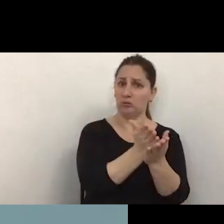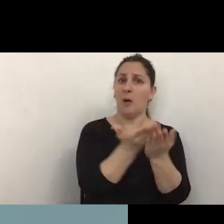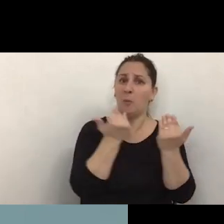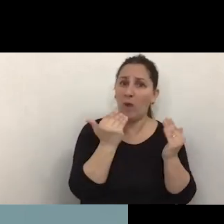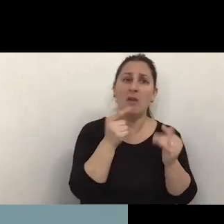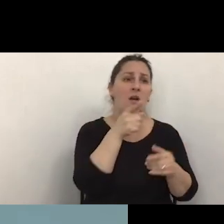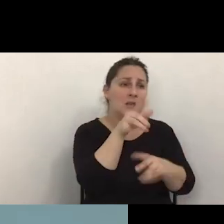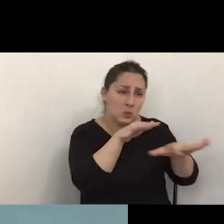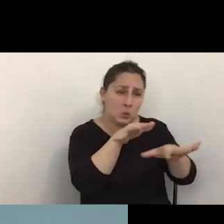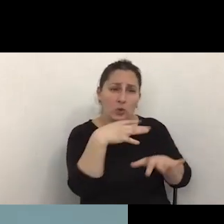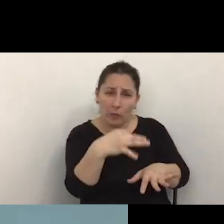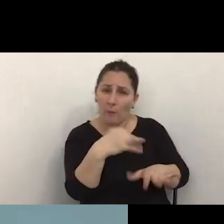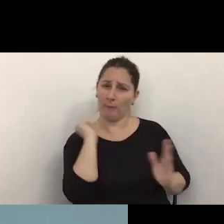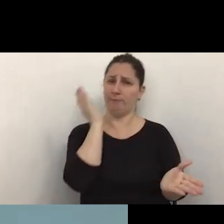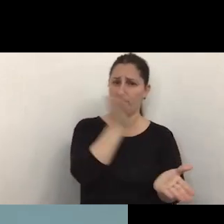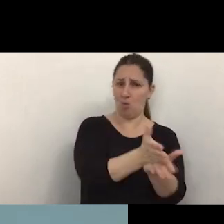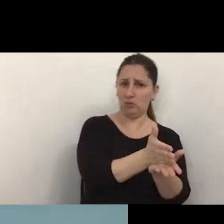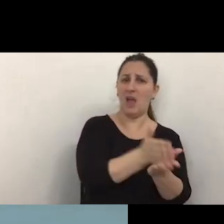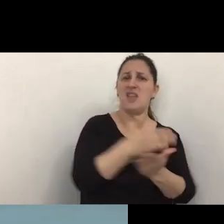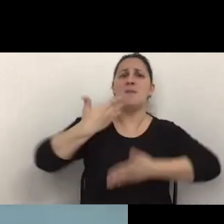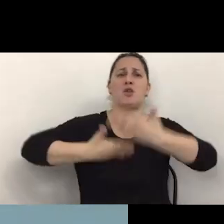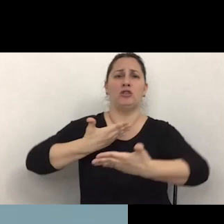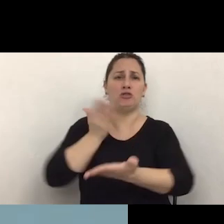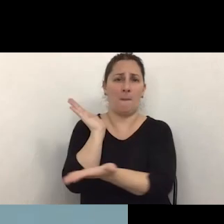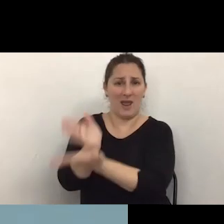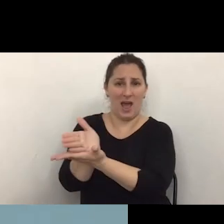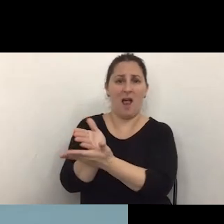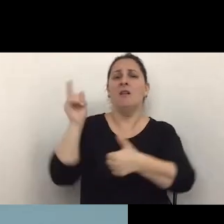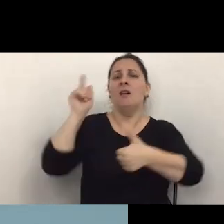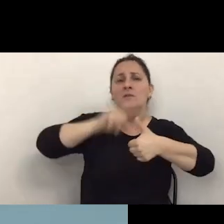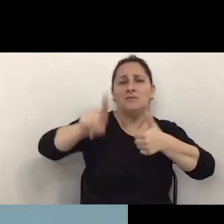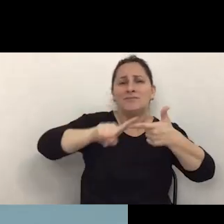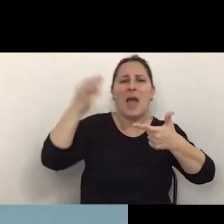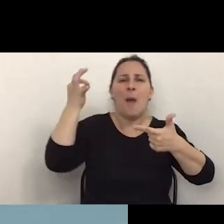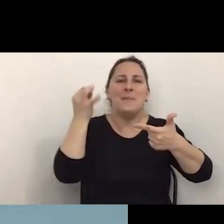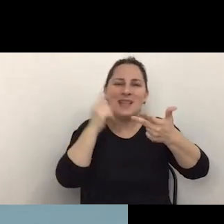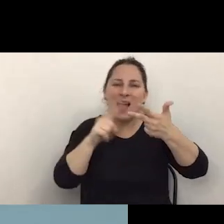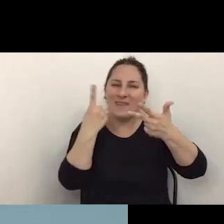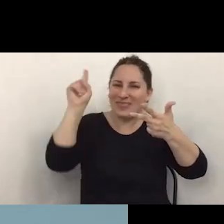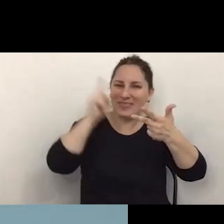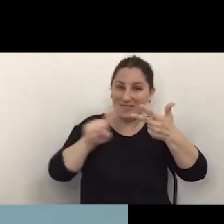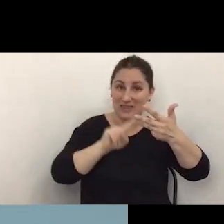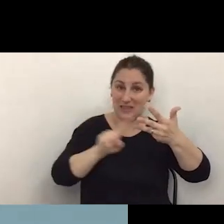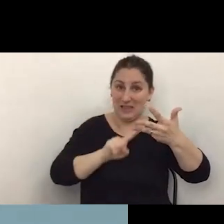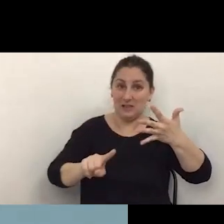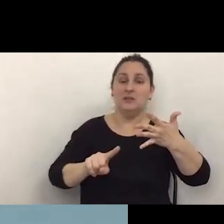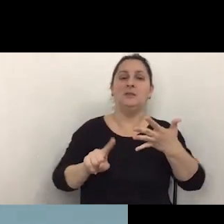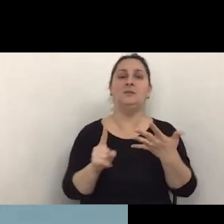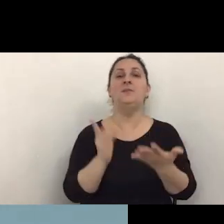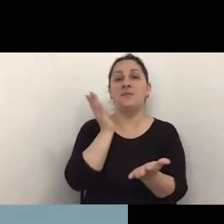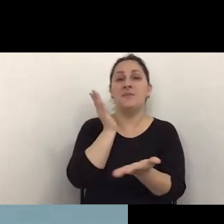las tiene que aplicar y el proceso penal. Entonces, todas estas particularidades que hacen a un